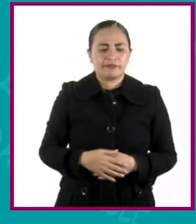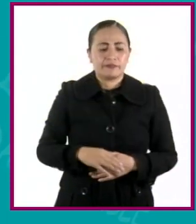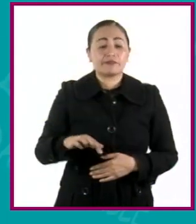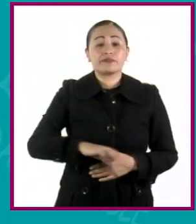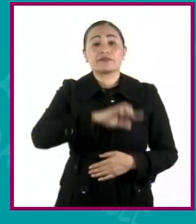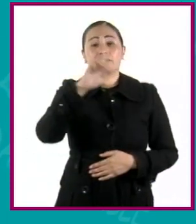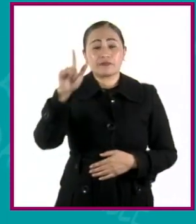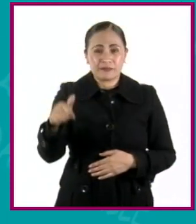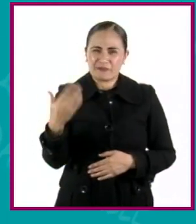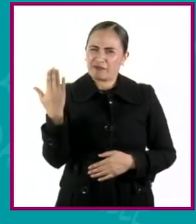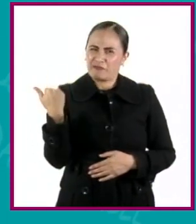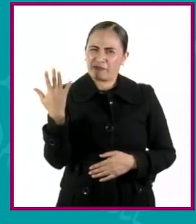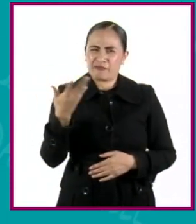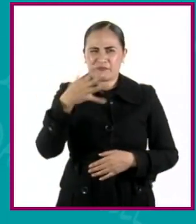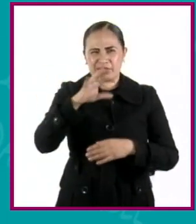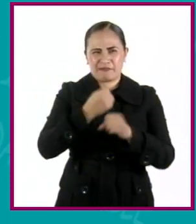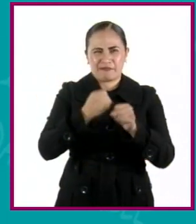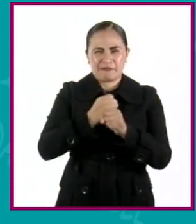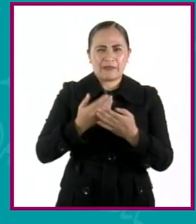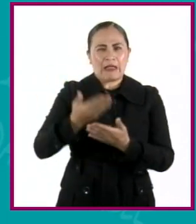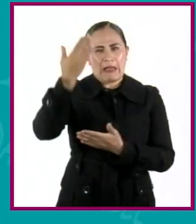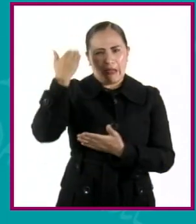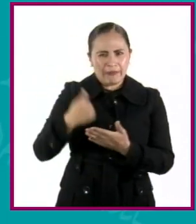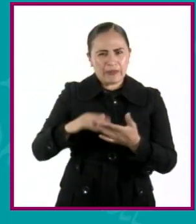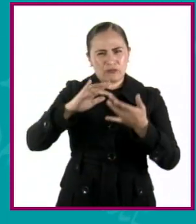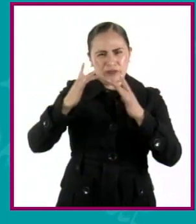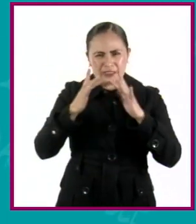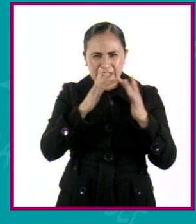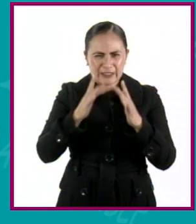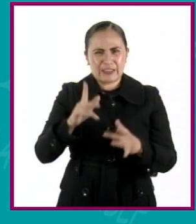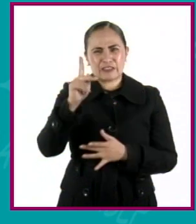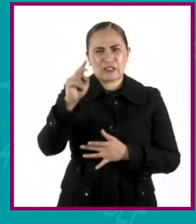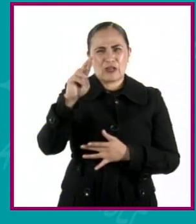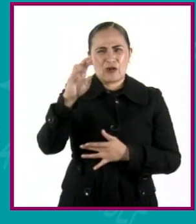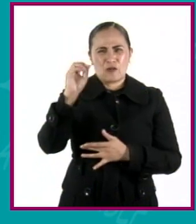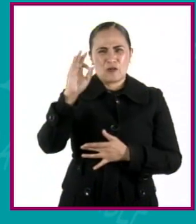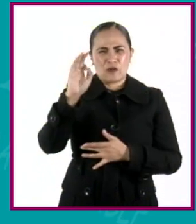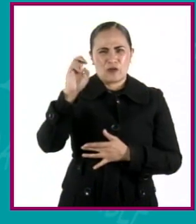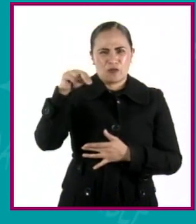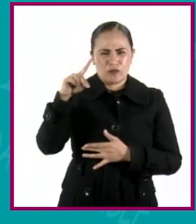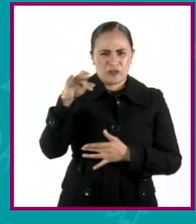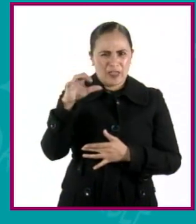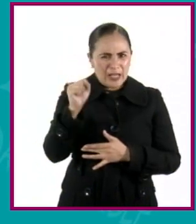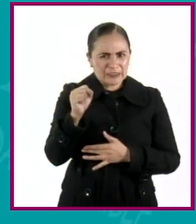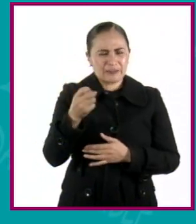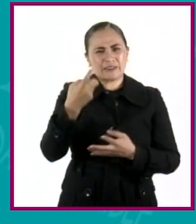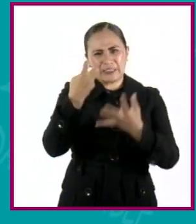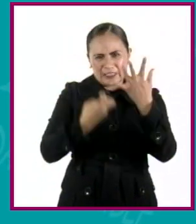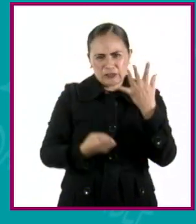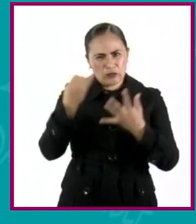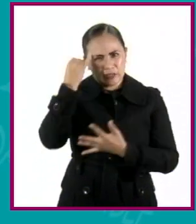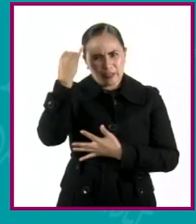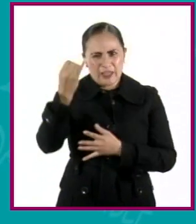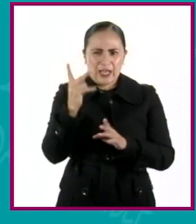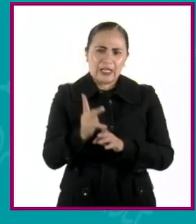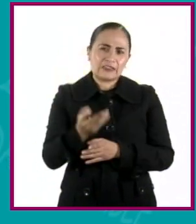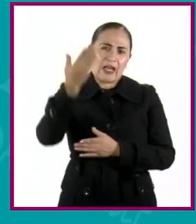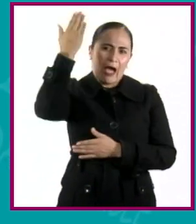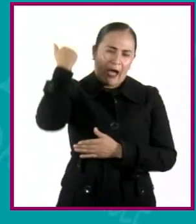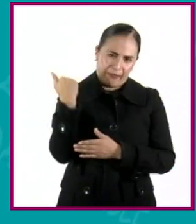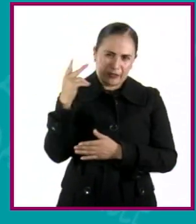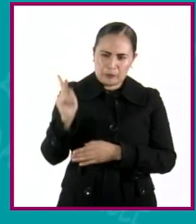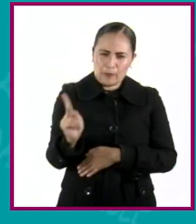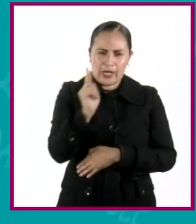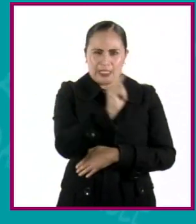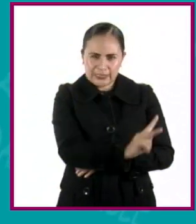Finalmente, en la última década surgieron redes profundas y las redes de convolución, basadas en la misma idea de los modelos previos, pero